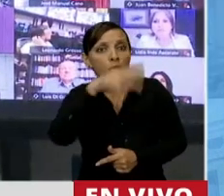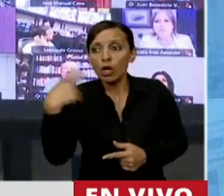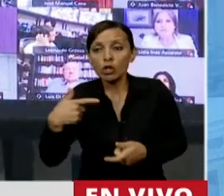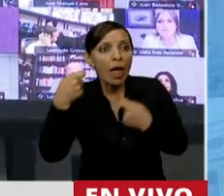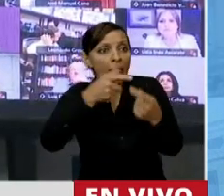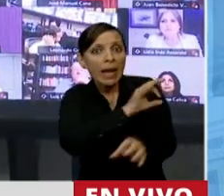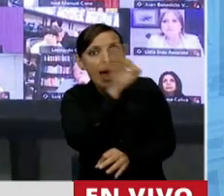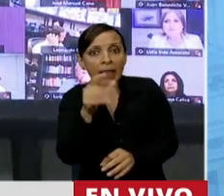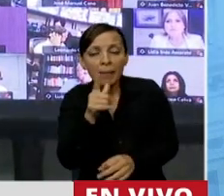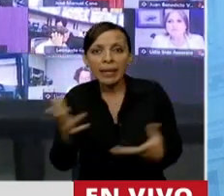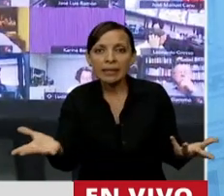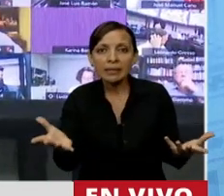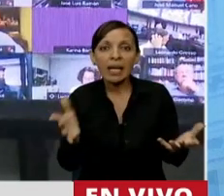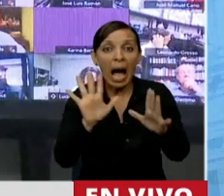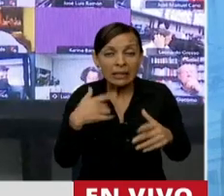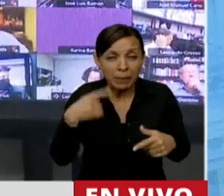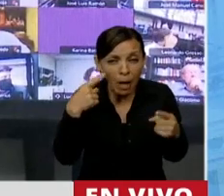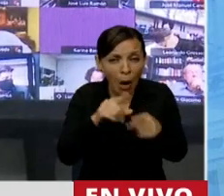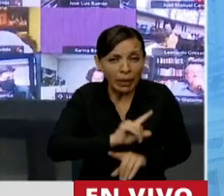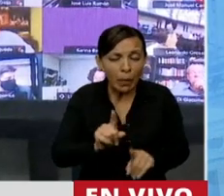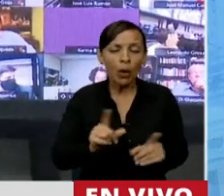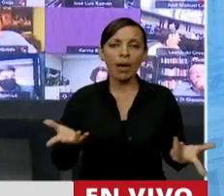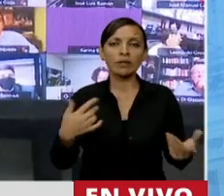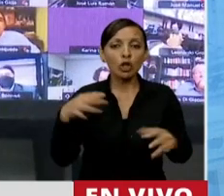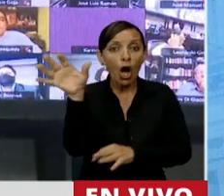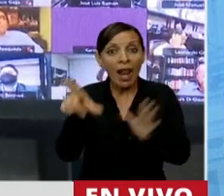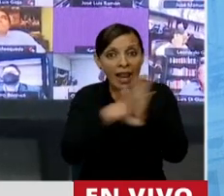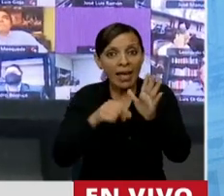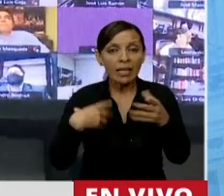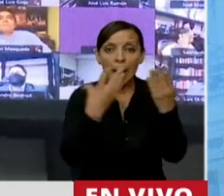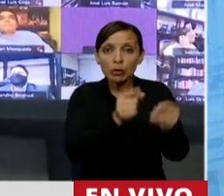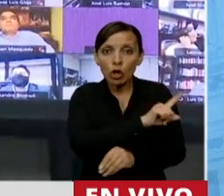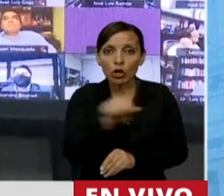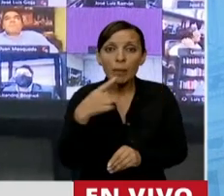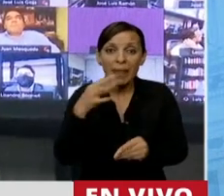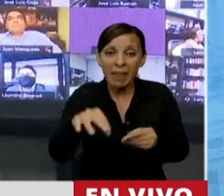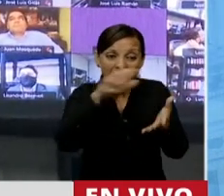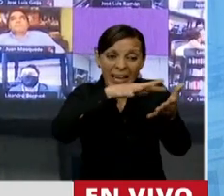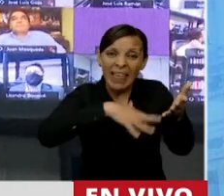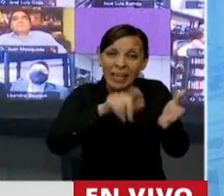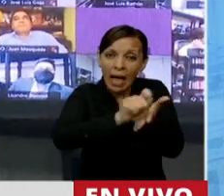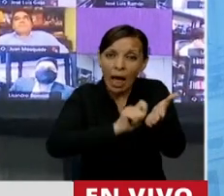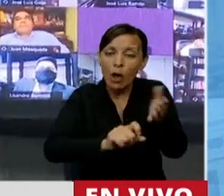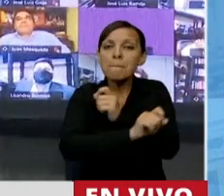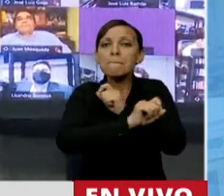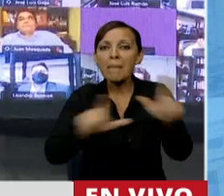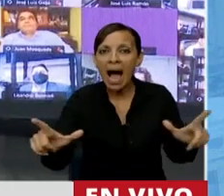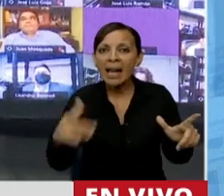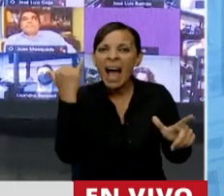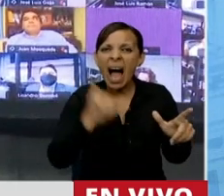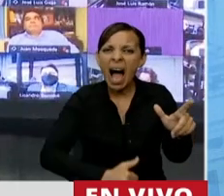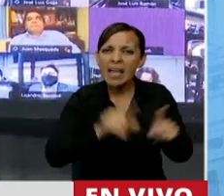para aportar. Y créanme que esa no es mi intención, presidente. Quiero decirle que esta ley no la voy a acompañar porque realmente está mal redactada, porque tiene